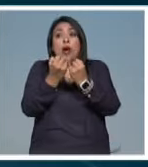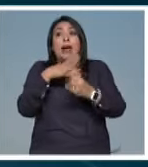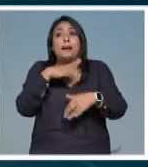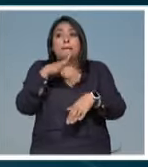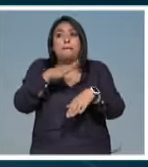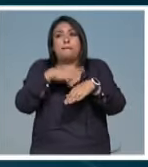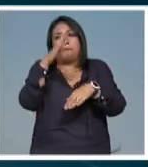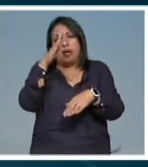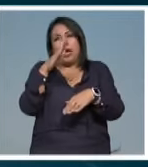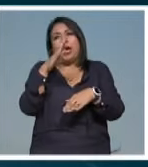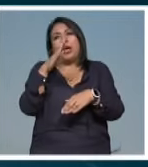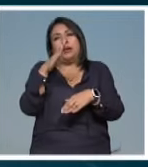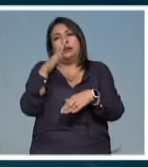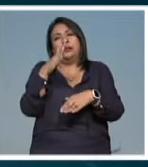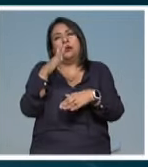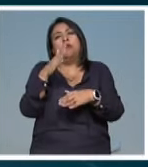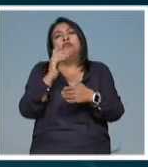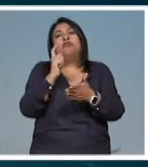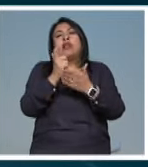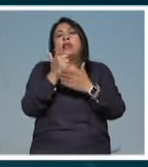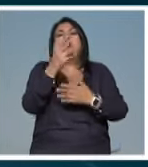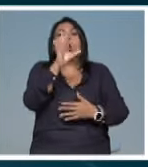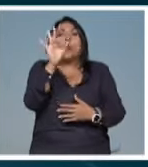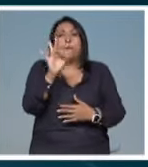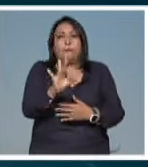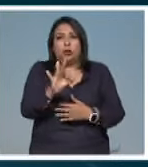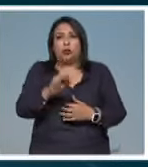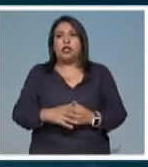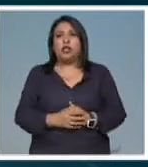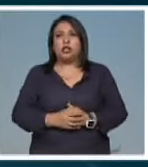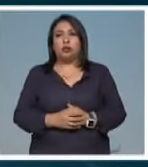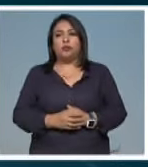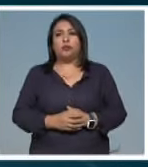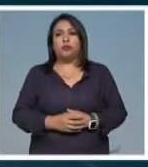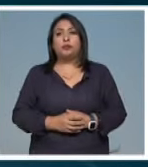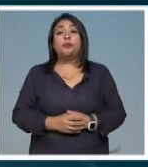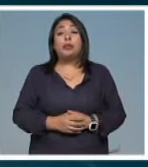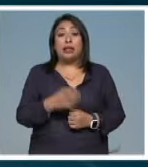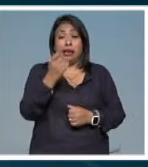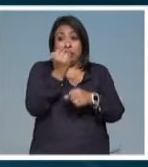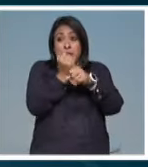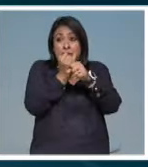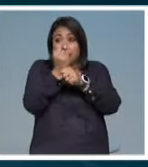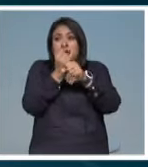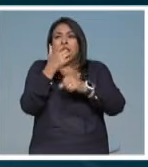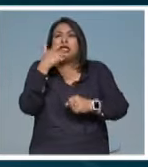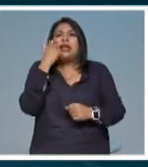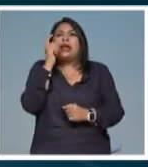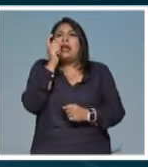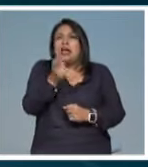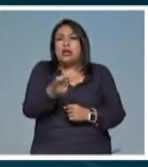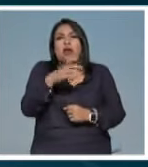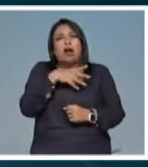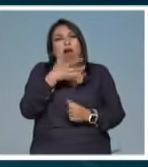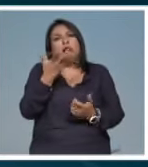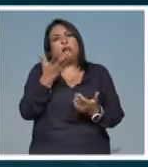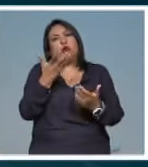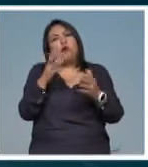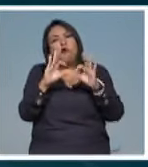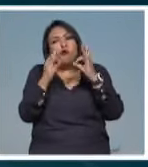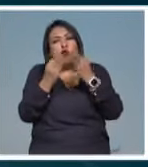aumento en los ingresos, al menos del 5%. Este análisis tiene la intención de generar mecanismos